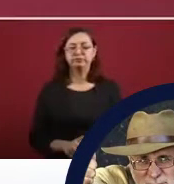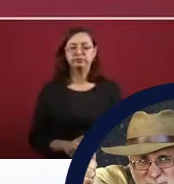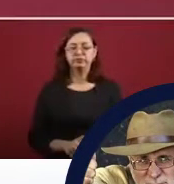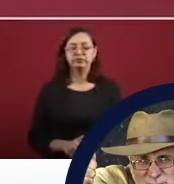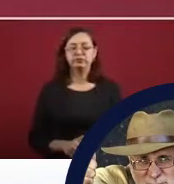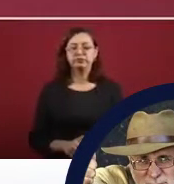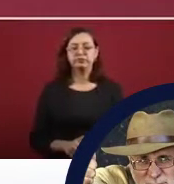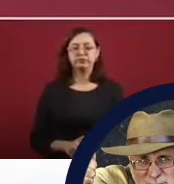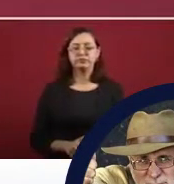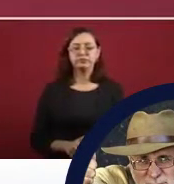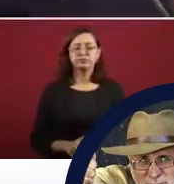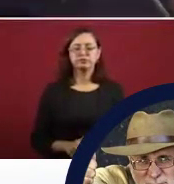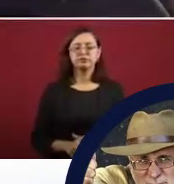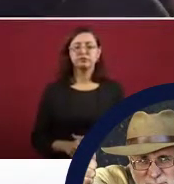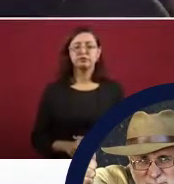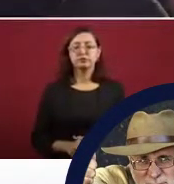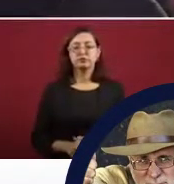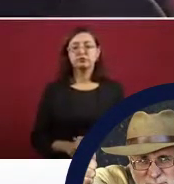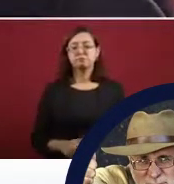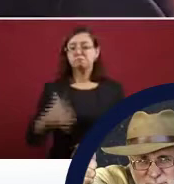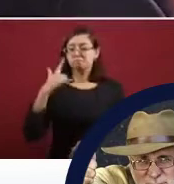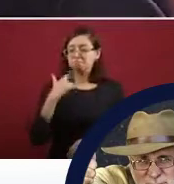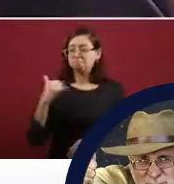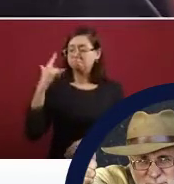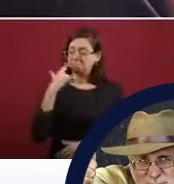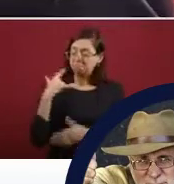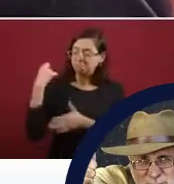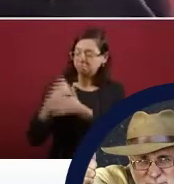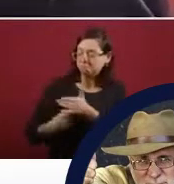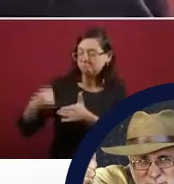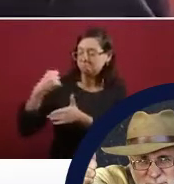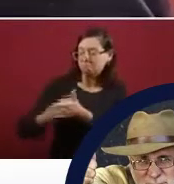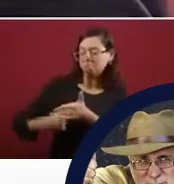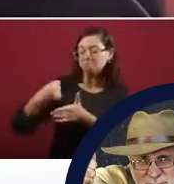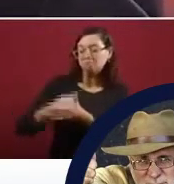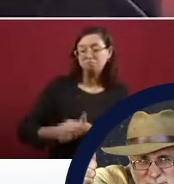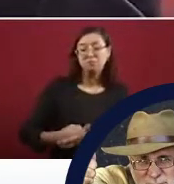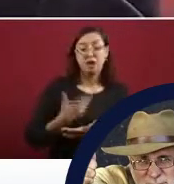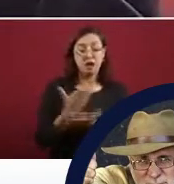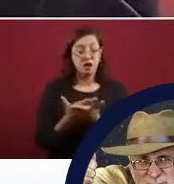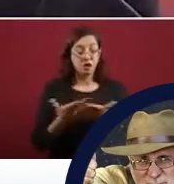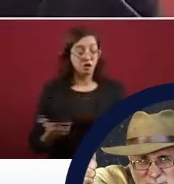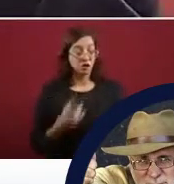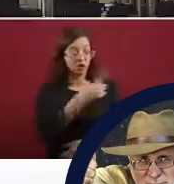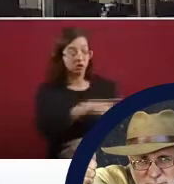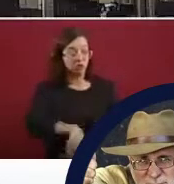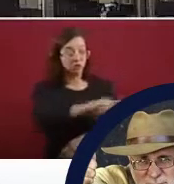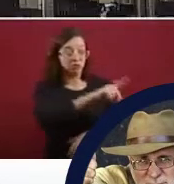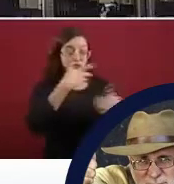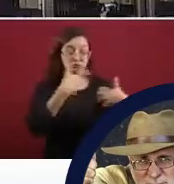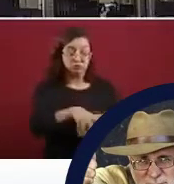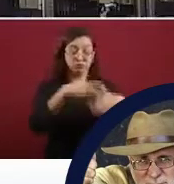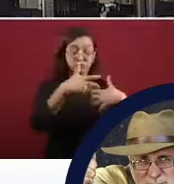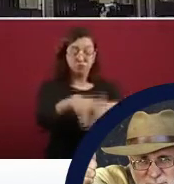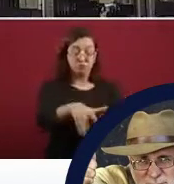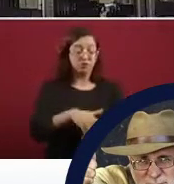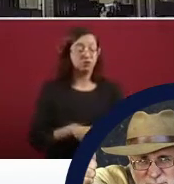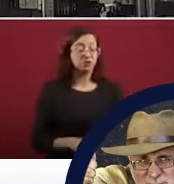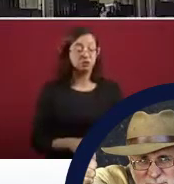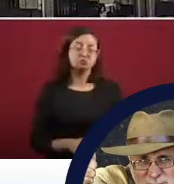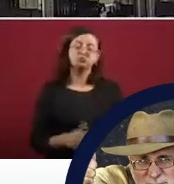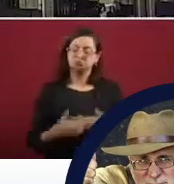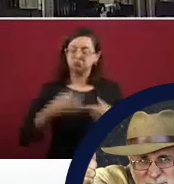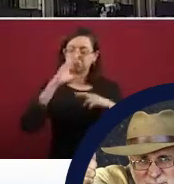no la malentiendan, como lo están entendiendo el presidente y el padre Solalinde, y para que no la vayan a usar los verdaderos enemigos